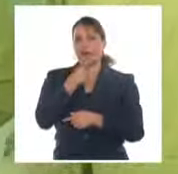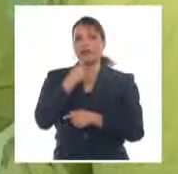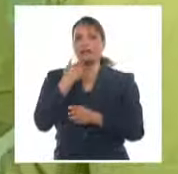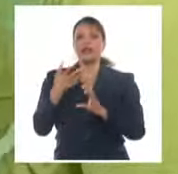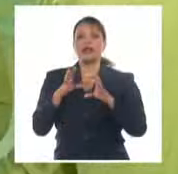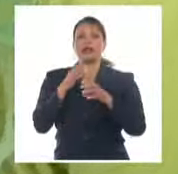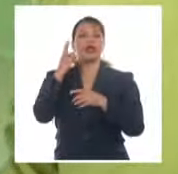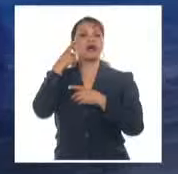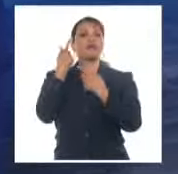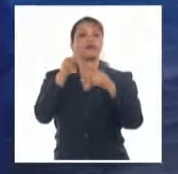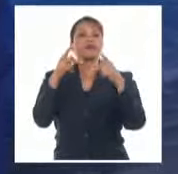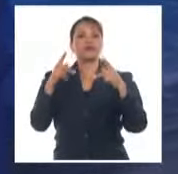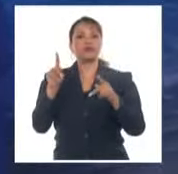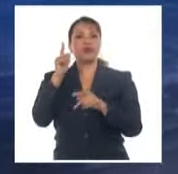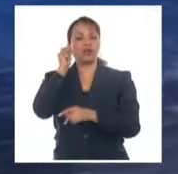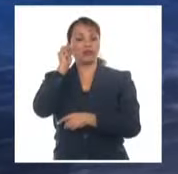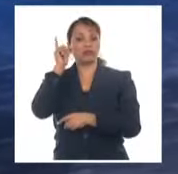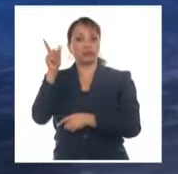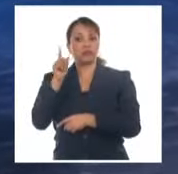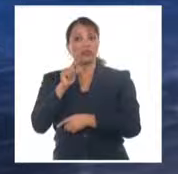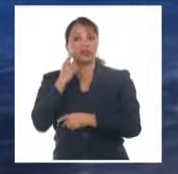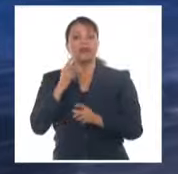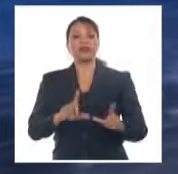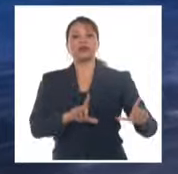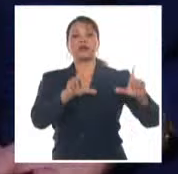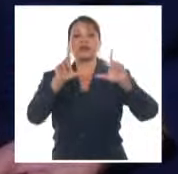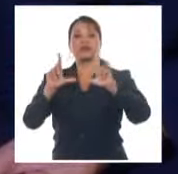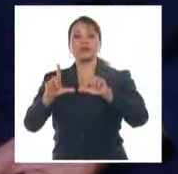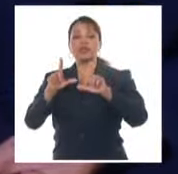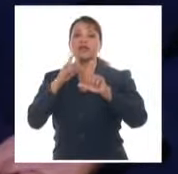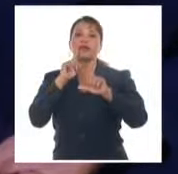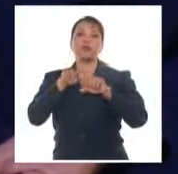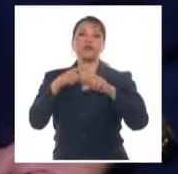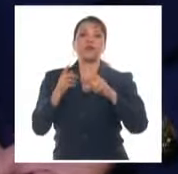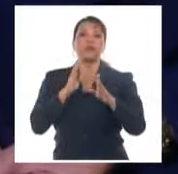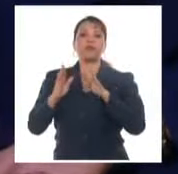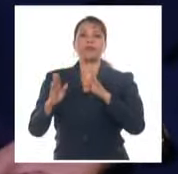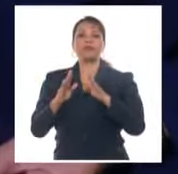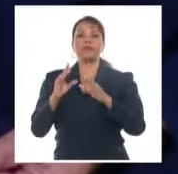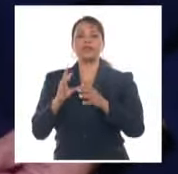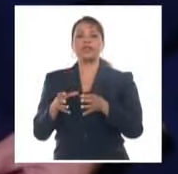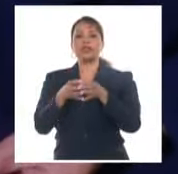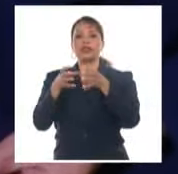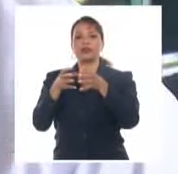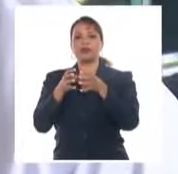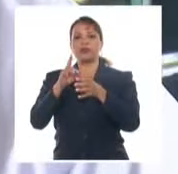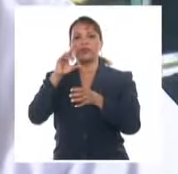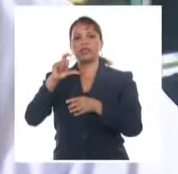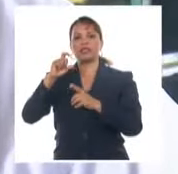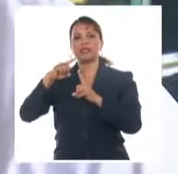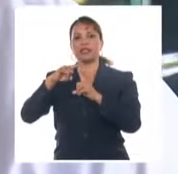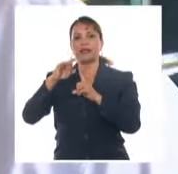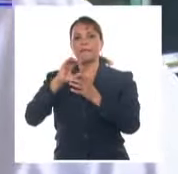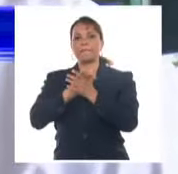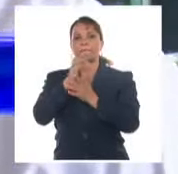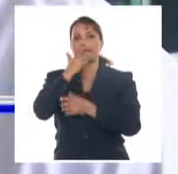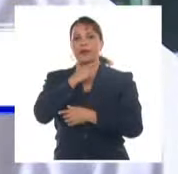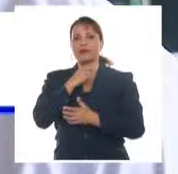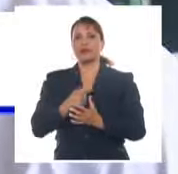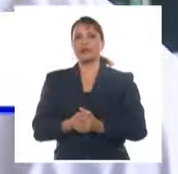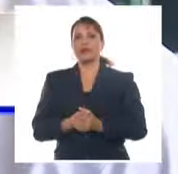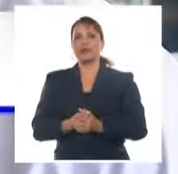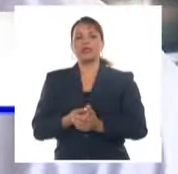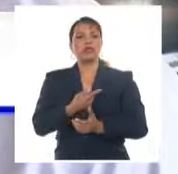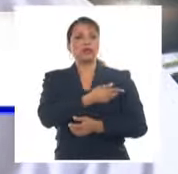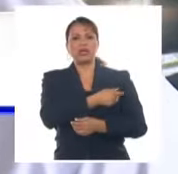profesionales fue reconocida durante la conmemoración por parte de la delegación territorial del Sigma nosotros recientemente recibimos un